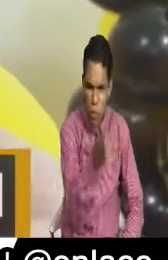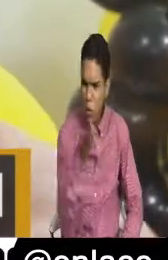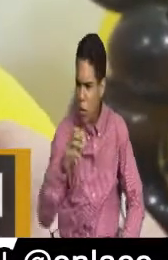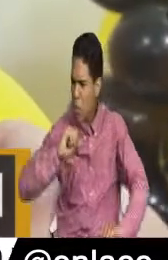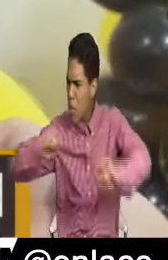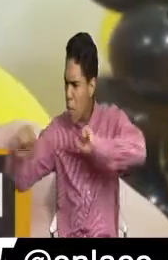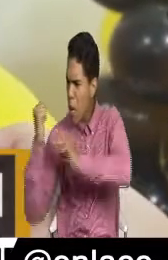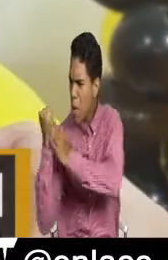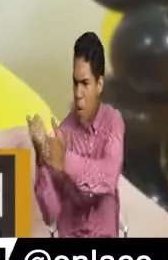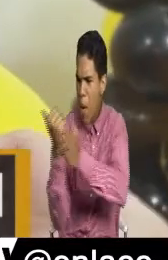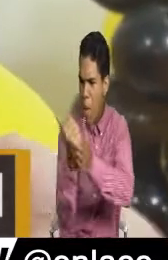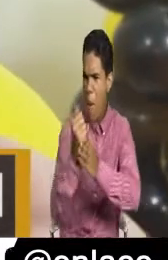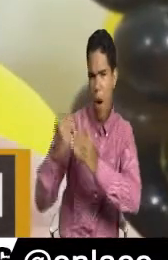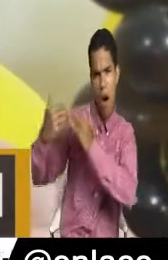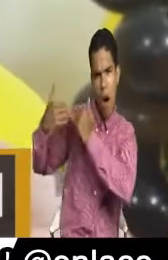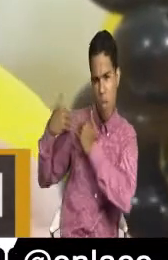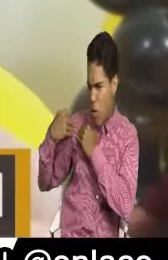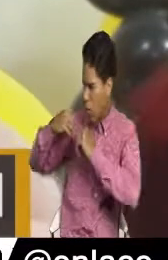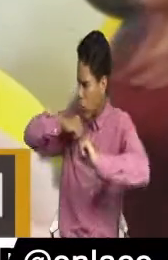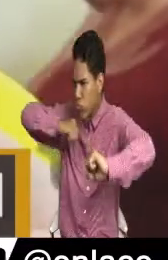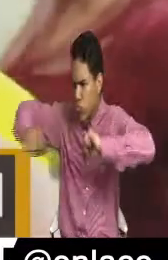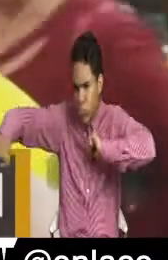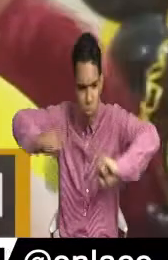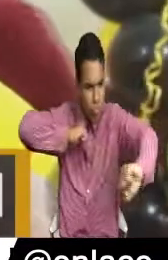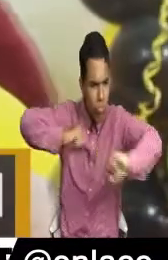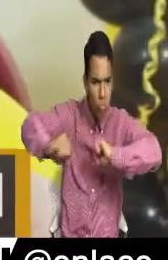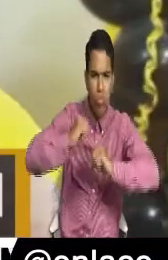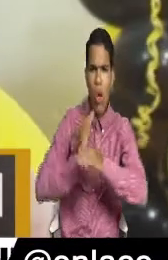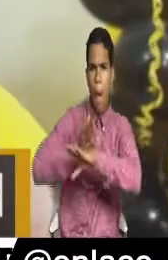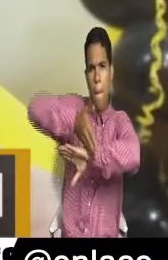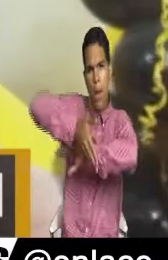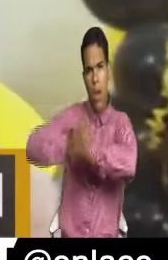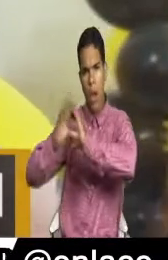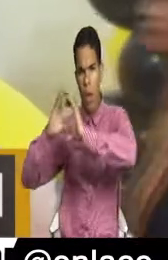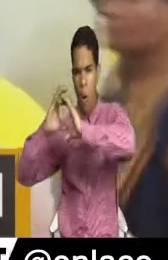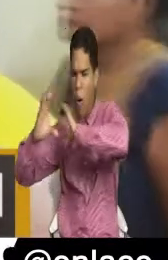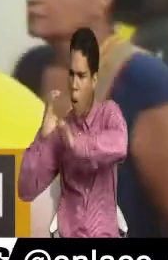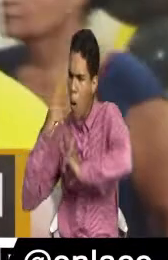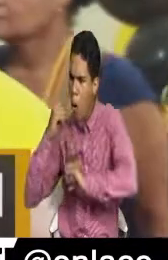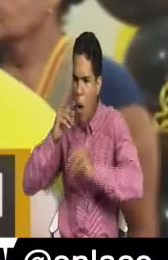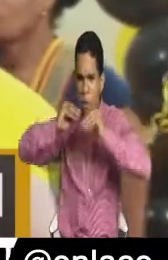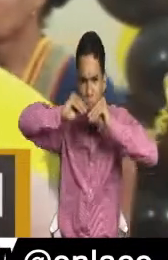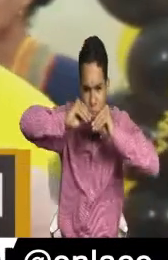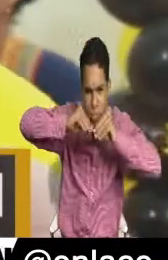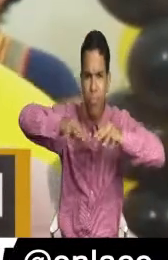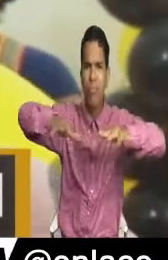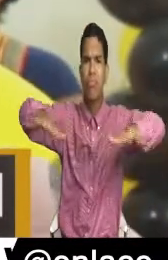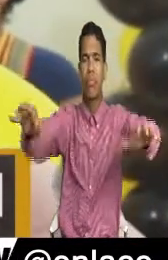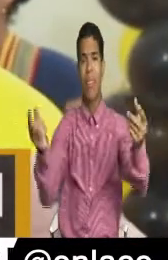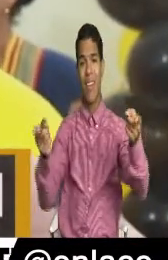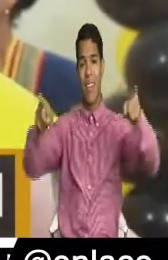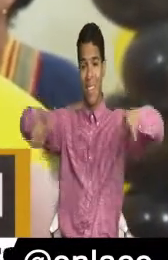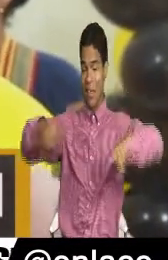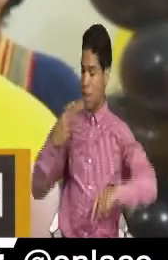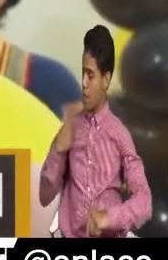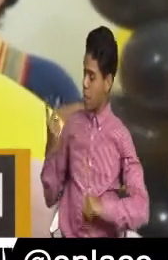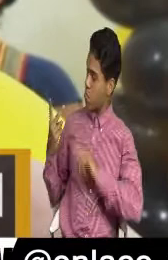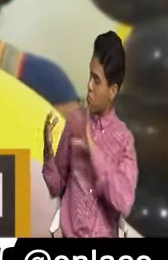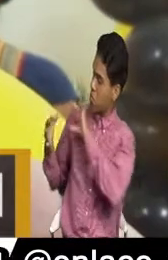una gran visión a través de los medios de comunicación, con el cual también mantuvimos una